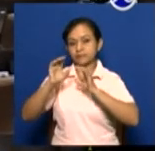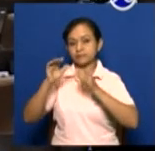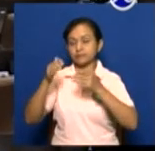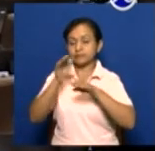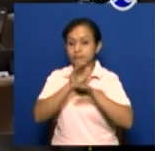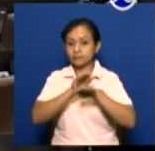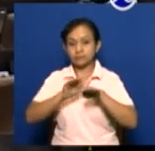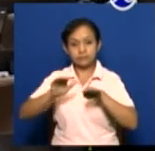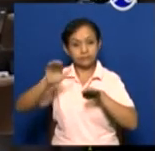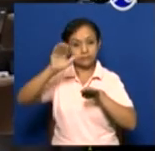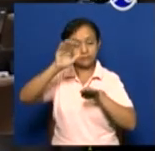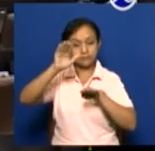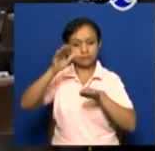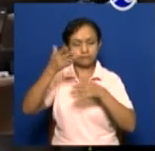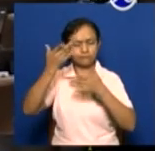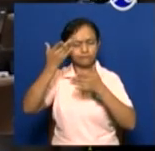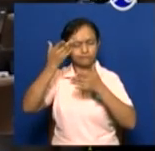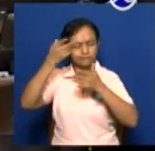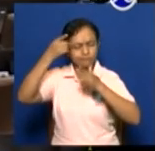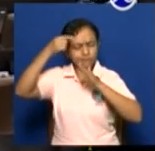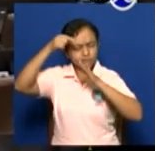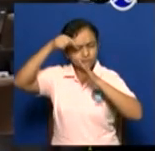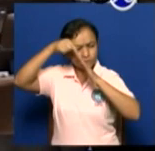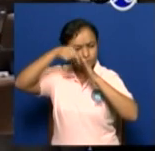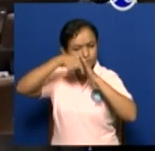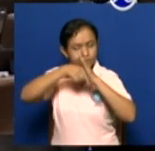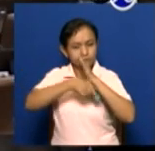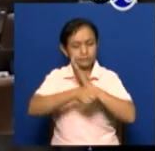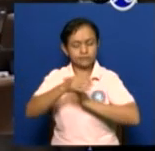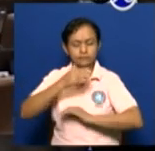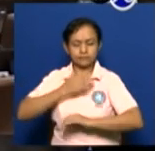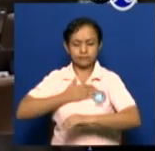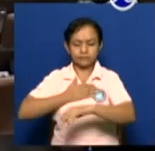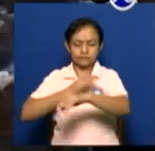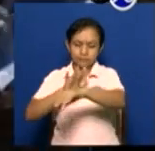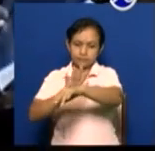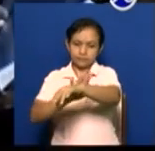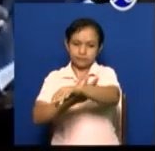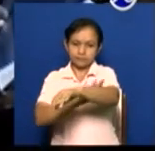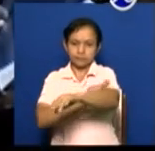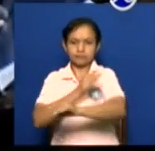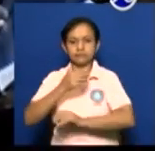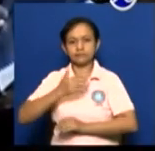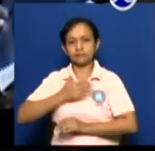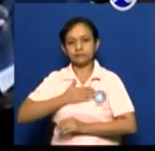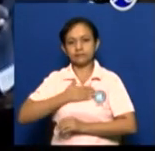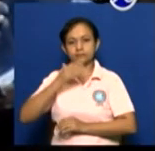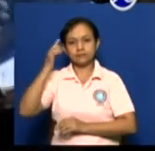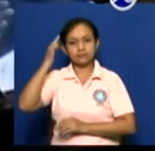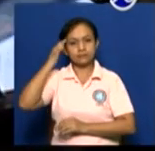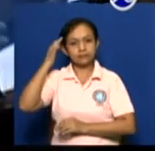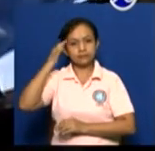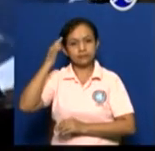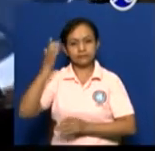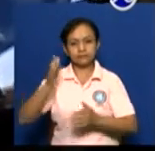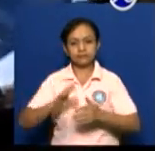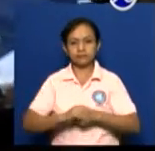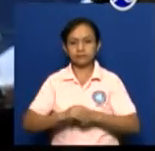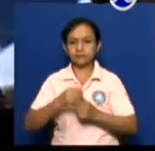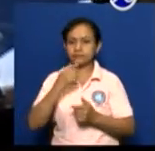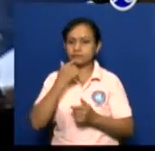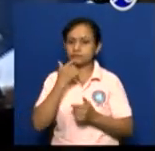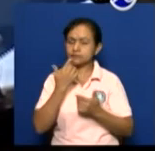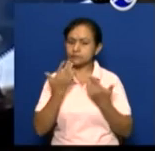todo de hurgar muy hondo dentro de mis sentimientos y mis pensamientos, porque se